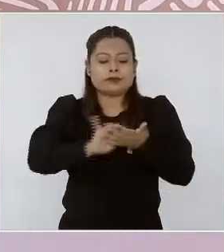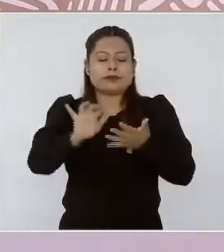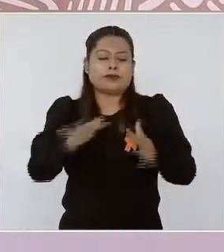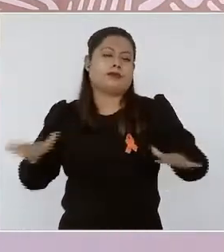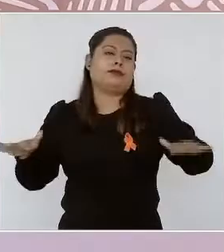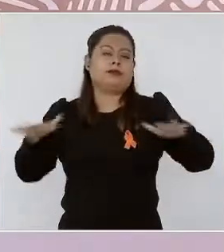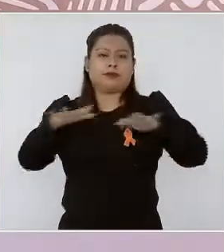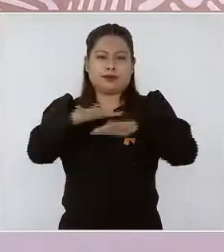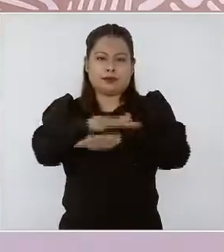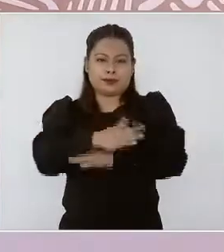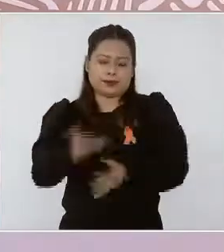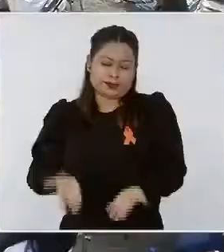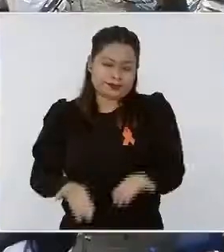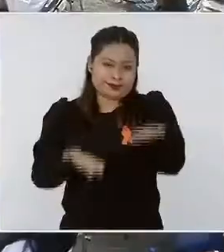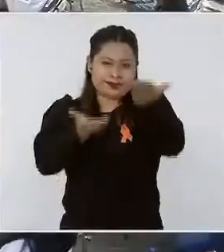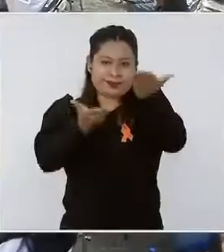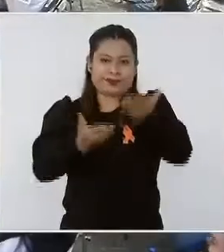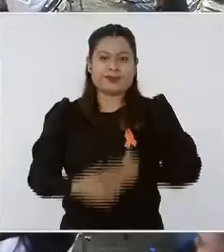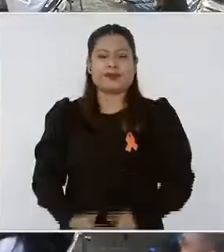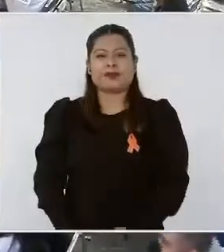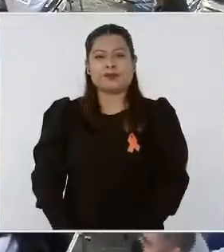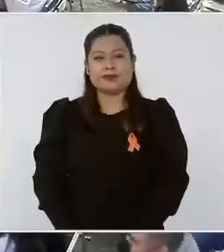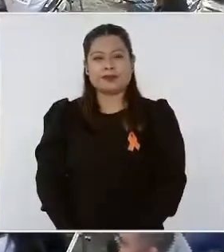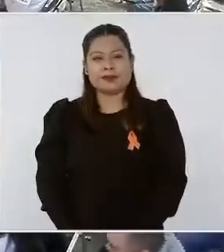transforma. Adelante.